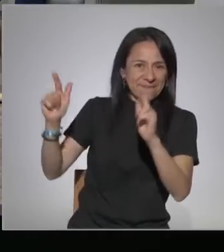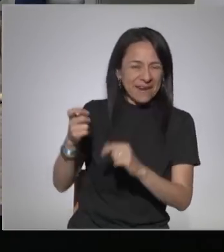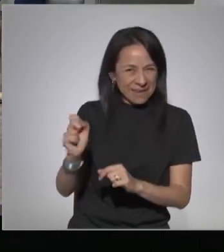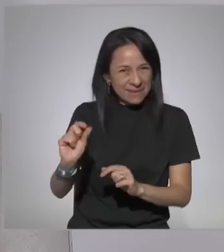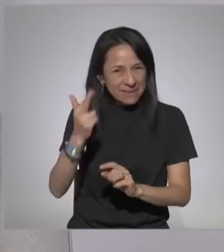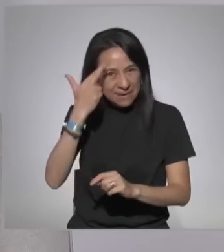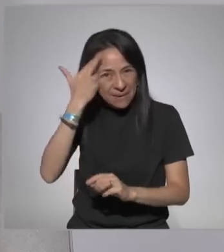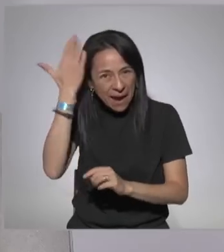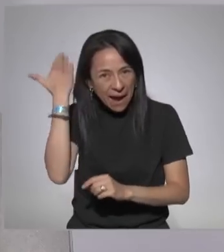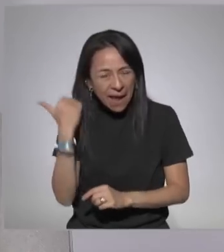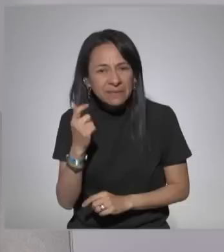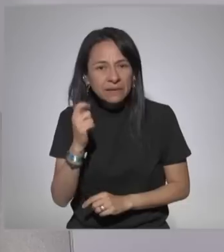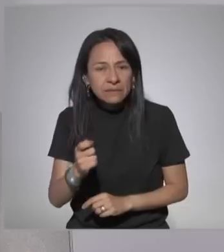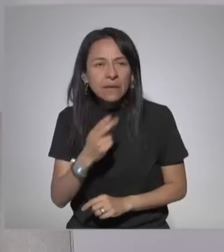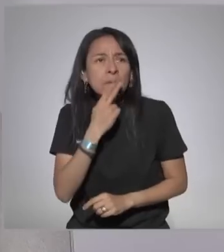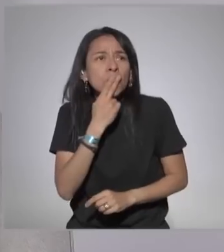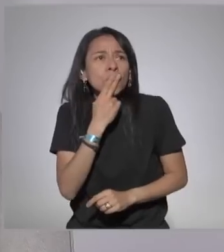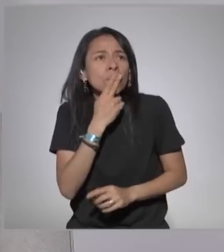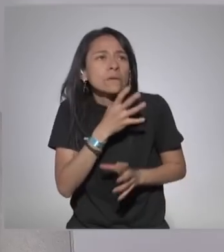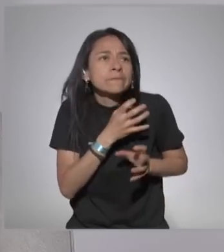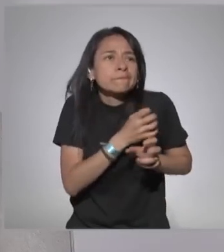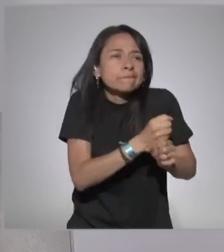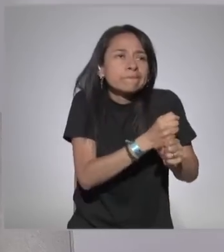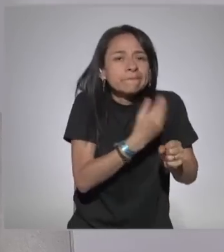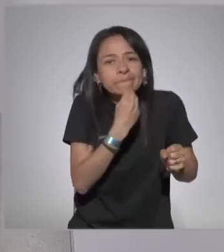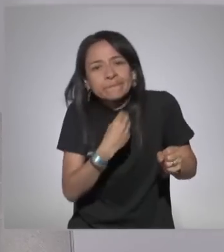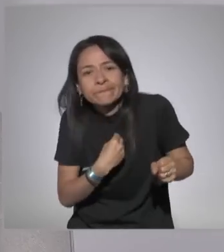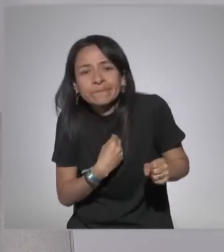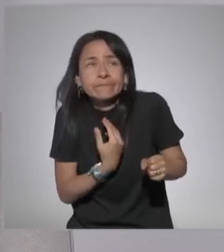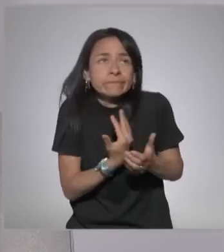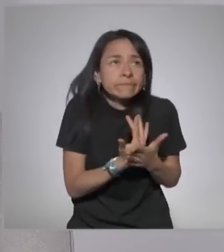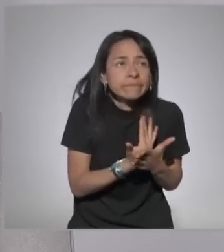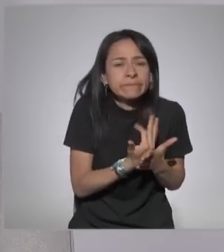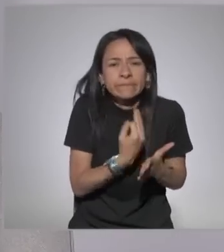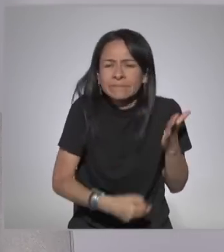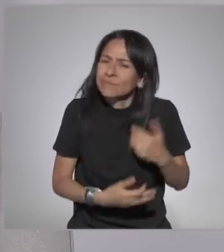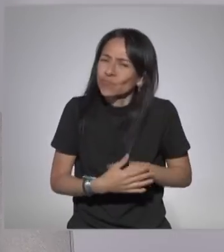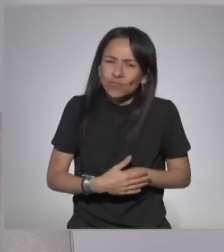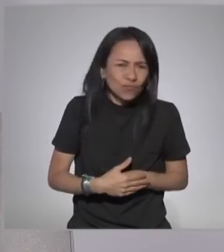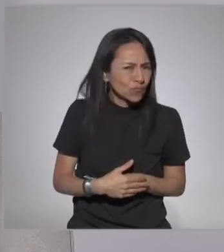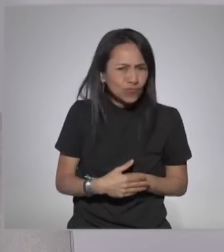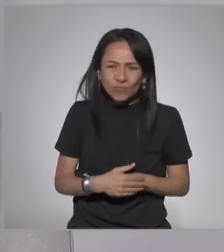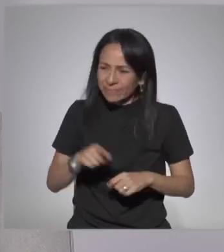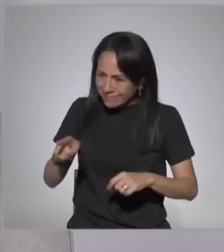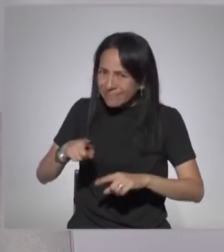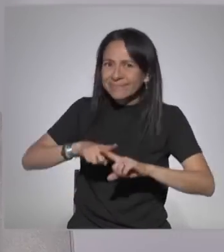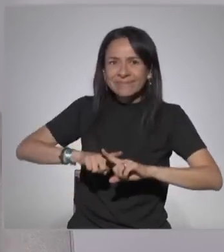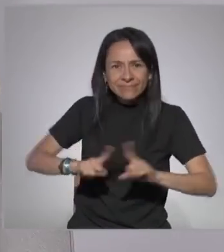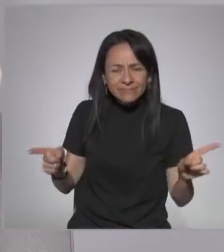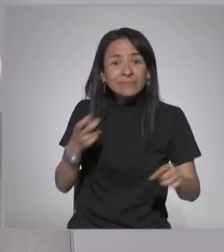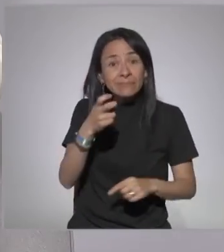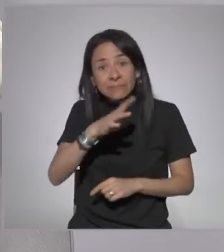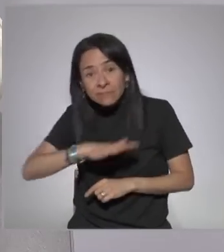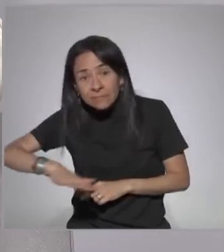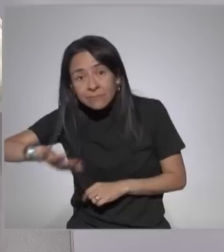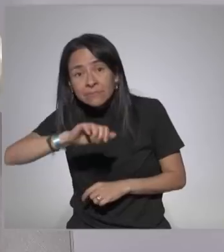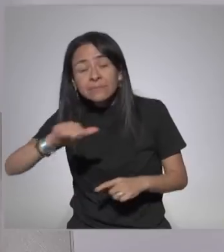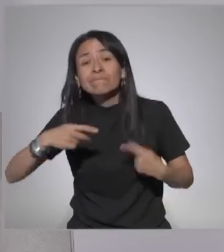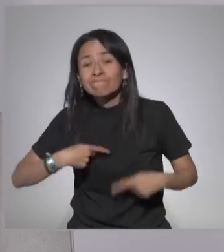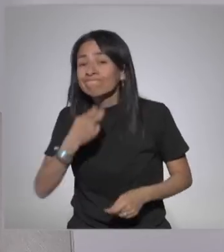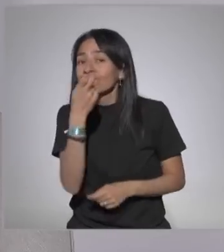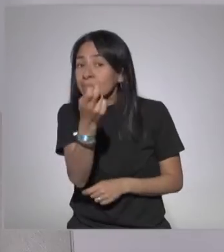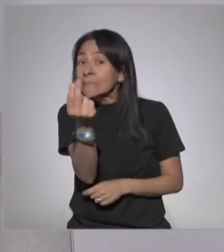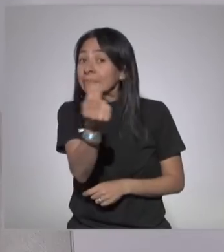en relación a la dependencia, yo creo que hay que educar a nuestra población justo para